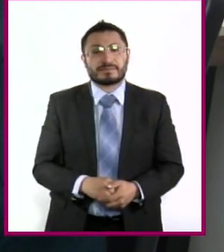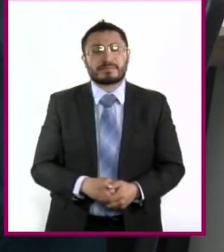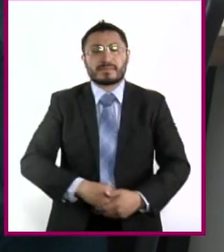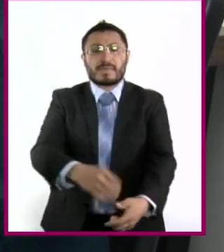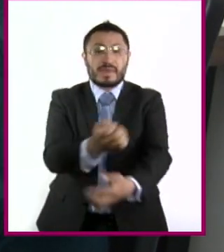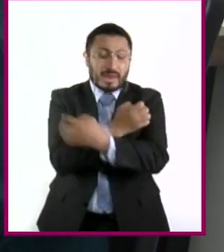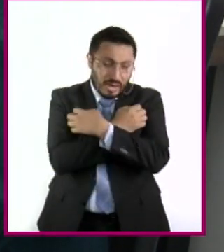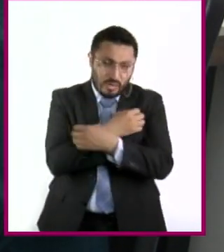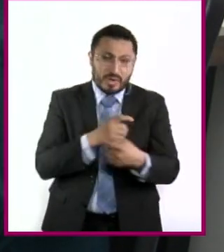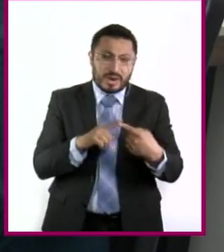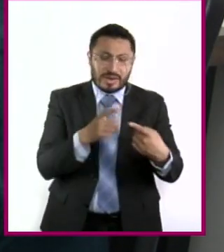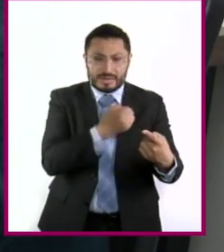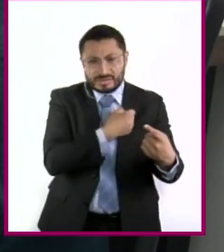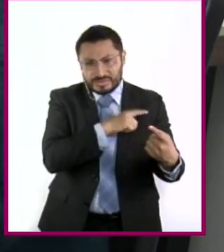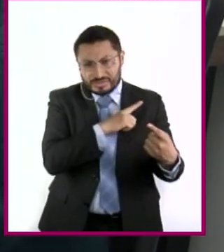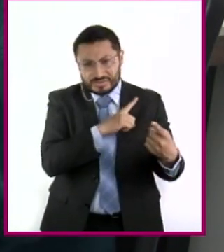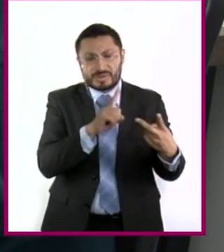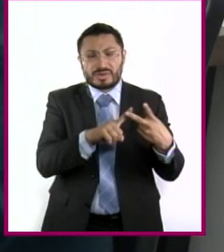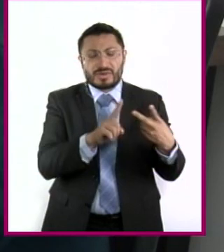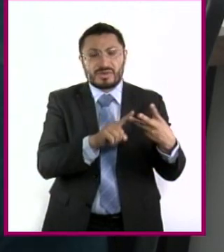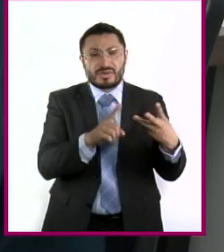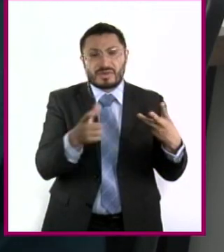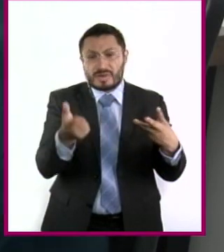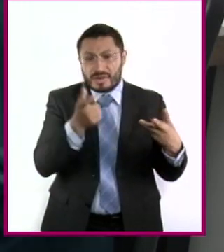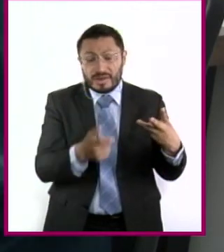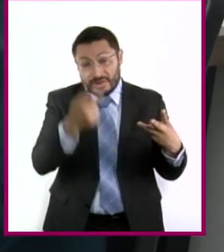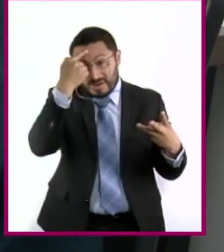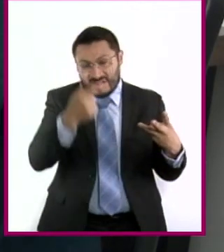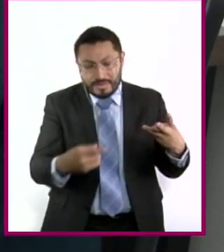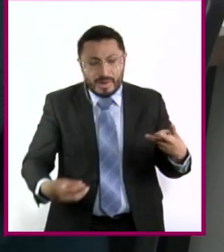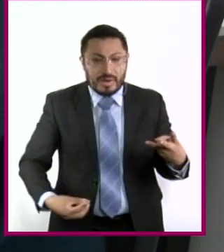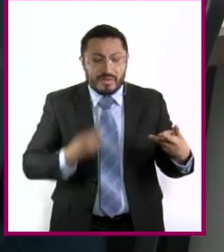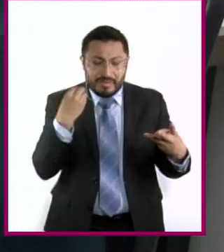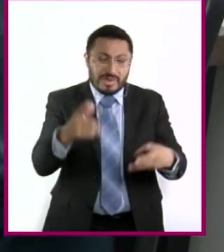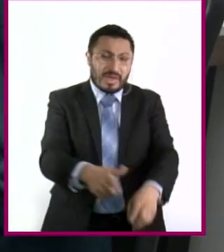Educación, salud e ingreso. Para disfrutar una vida